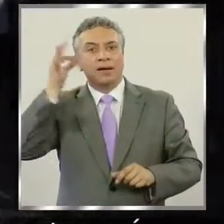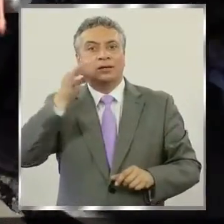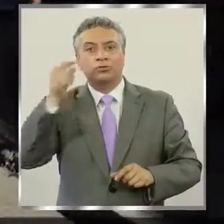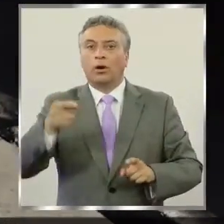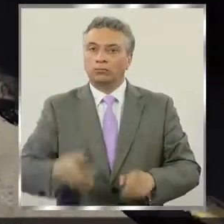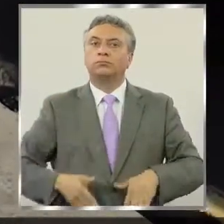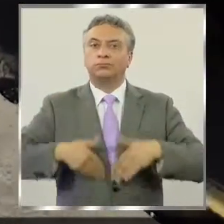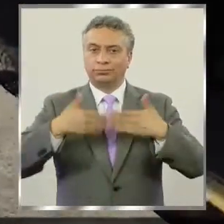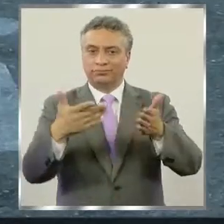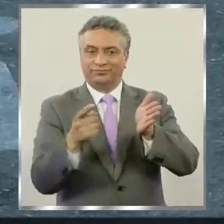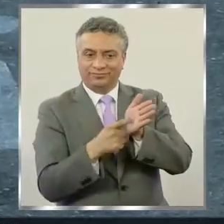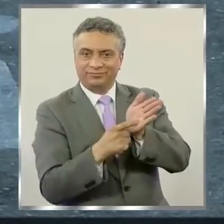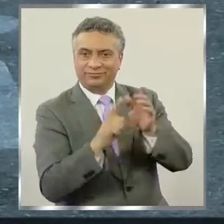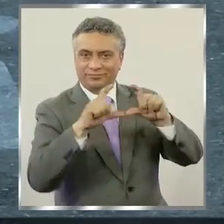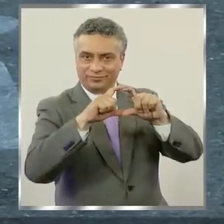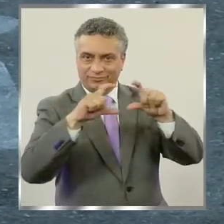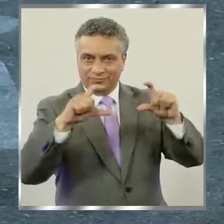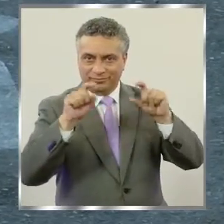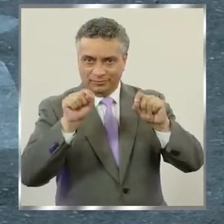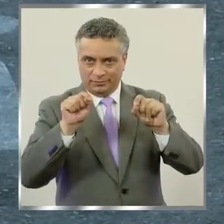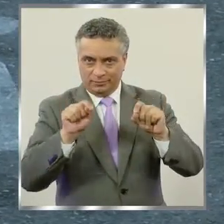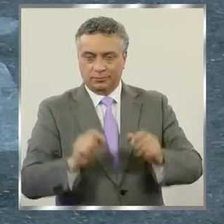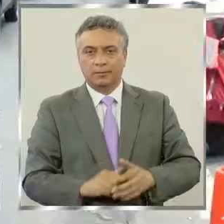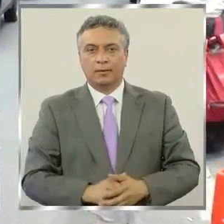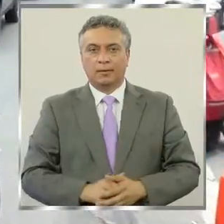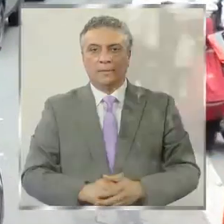entregará la credencial de usuarios.